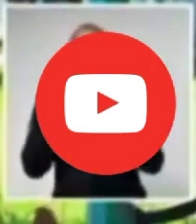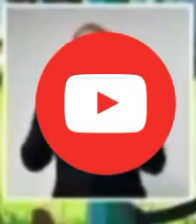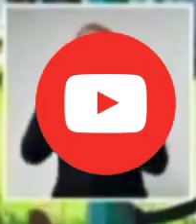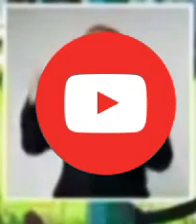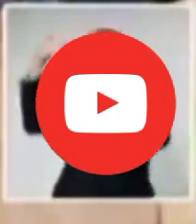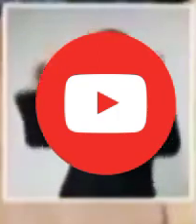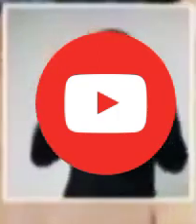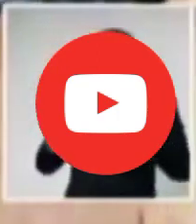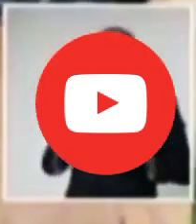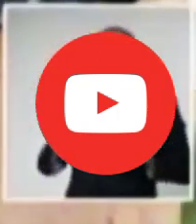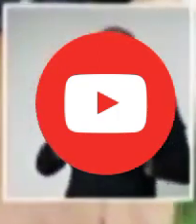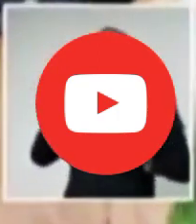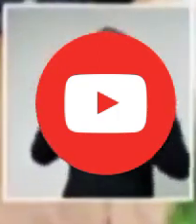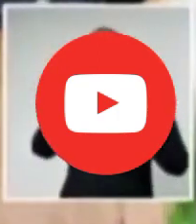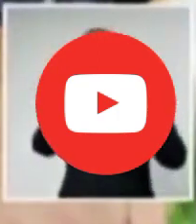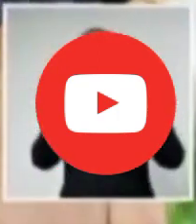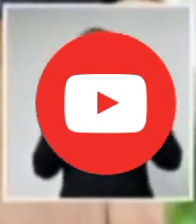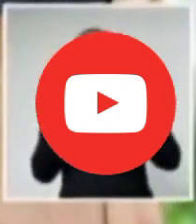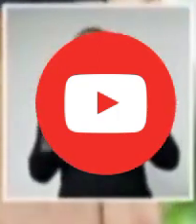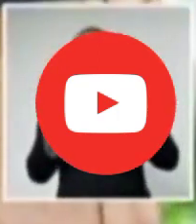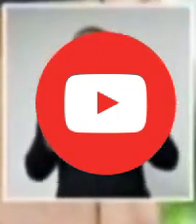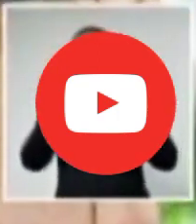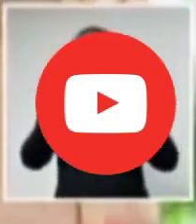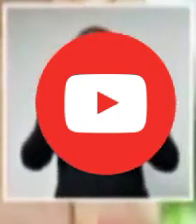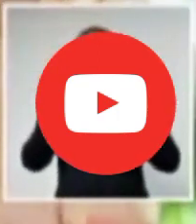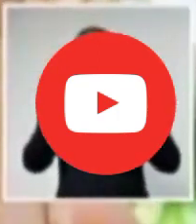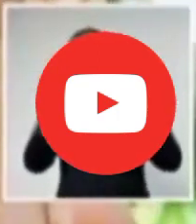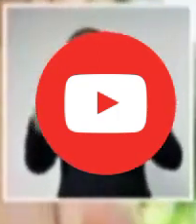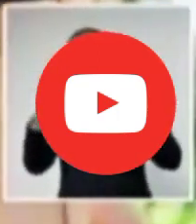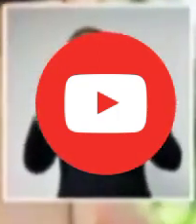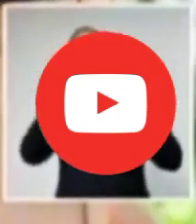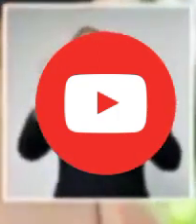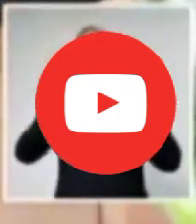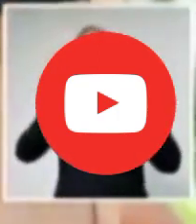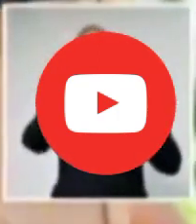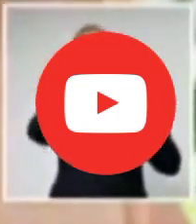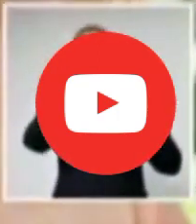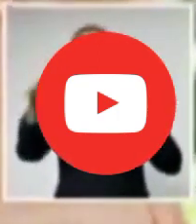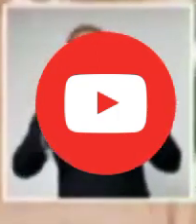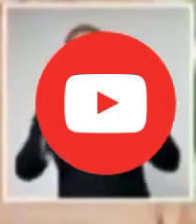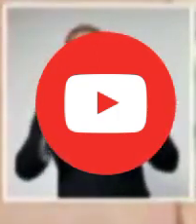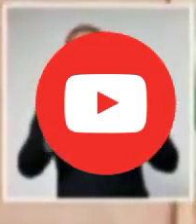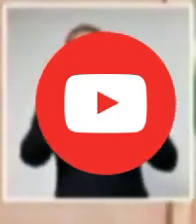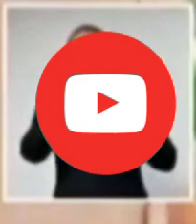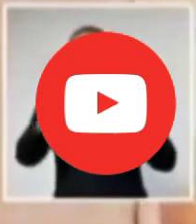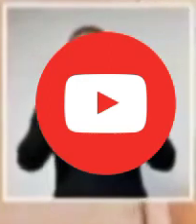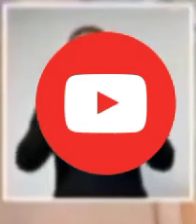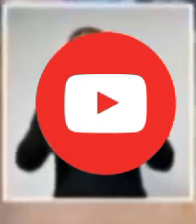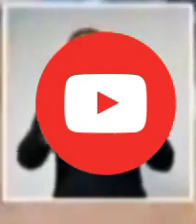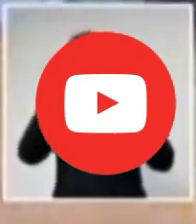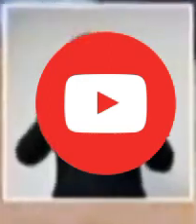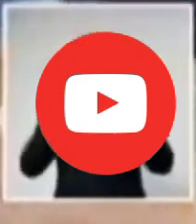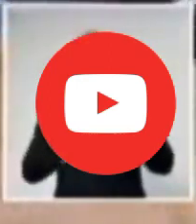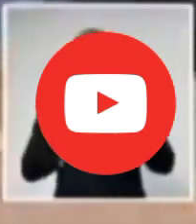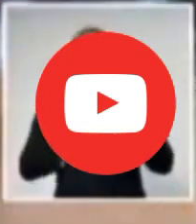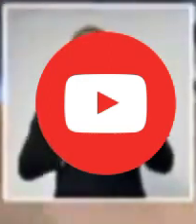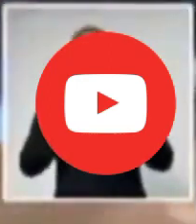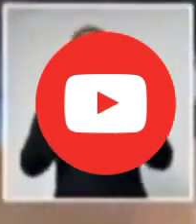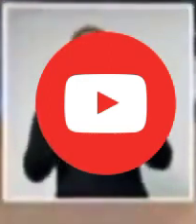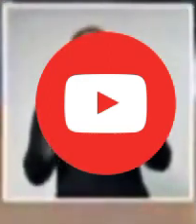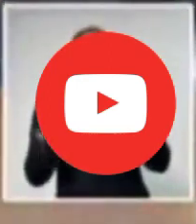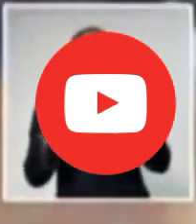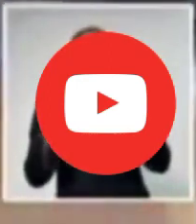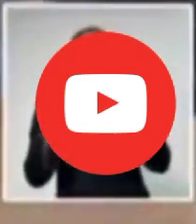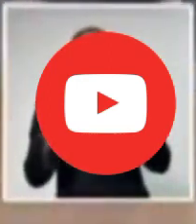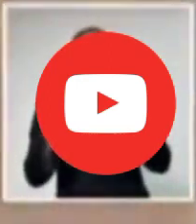tres misiones. Proteger a los demás si yo soy asintomática y protegerme a mí si los de afuera son asintomáticos. La tercera es la que vino en